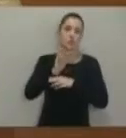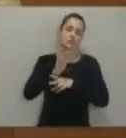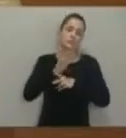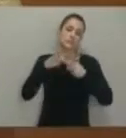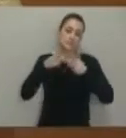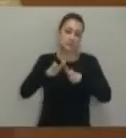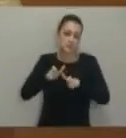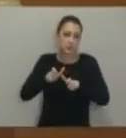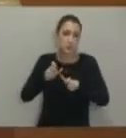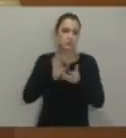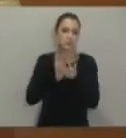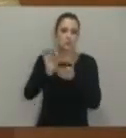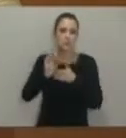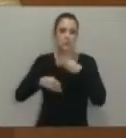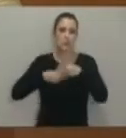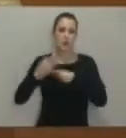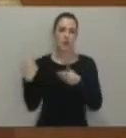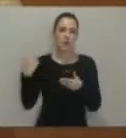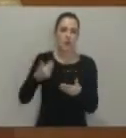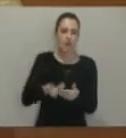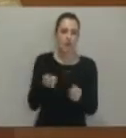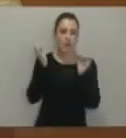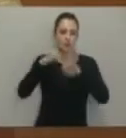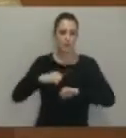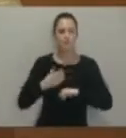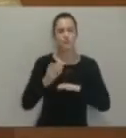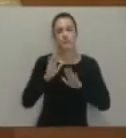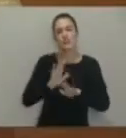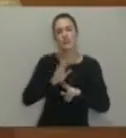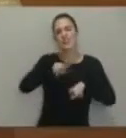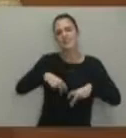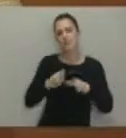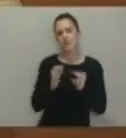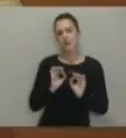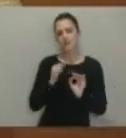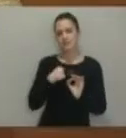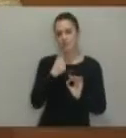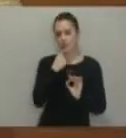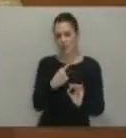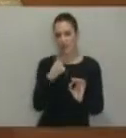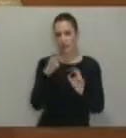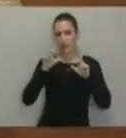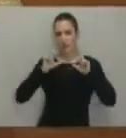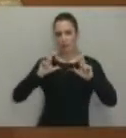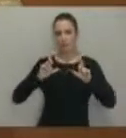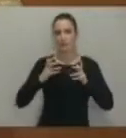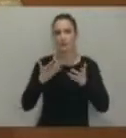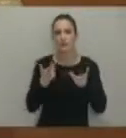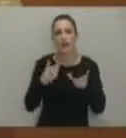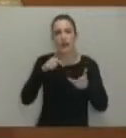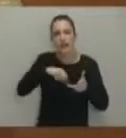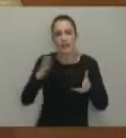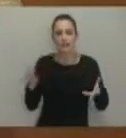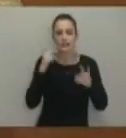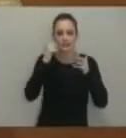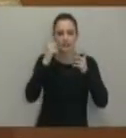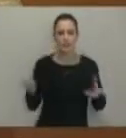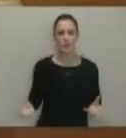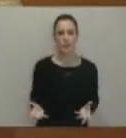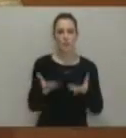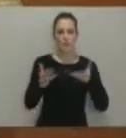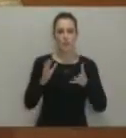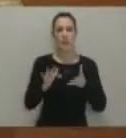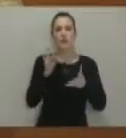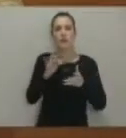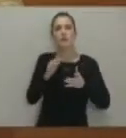de los servicios que venían realizando. Esta reforma, hay que decir aquí, abro un paréntesis, también trató de impulsarse en esta Cámara, ya se hizo referencia en el turno de